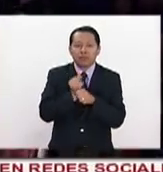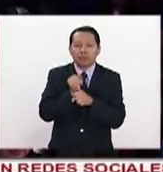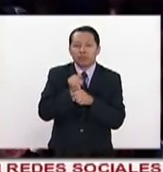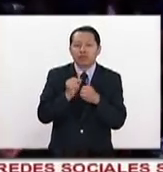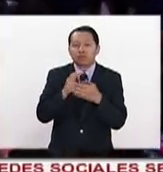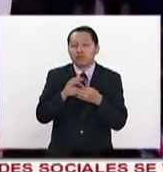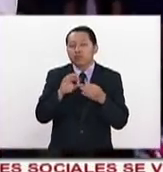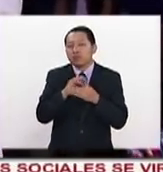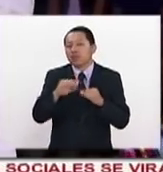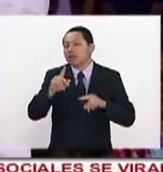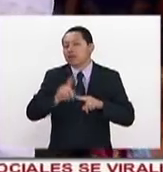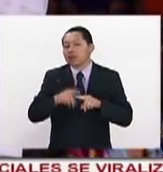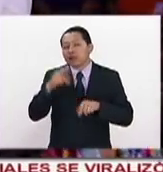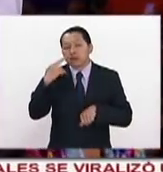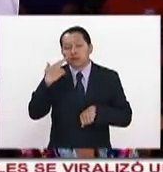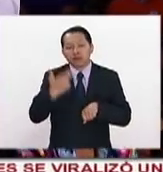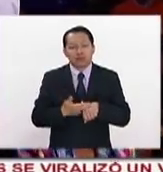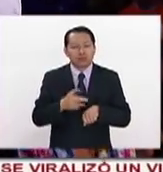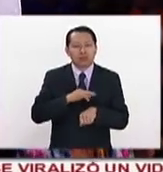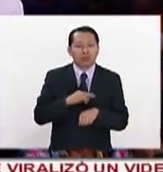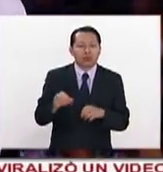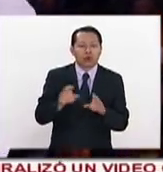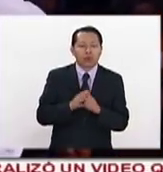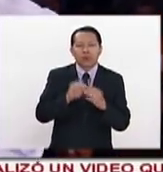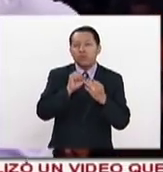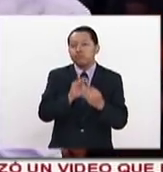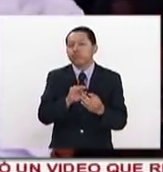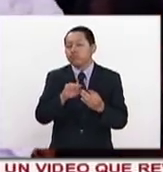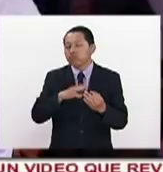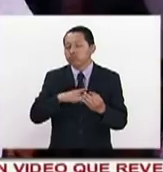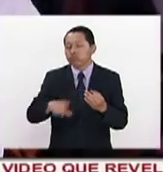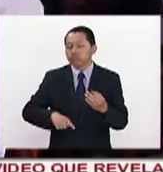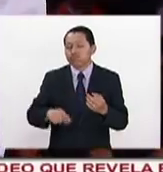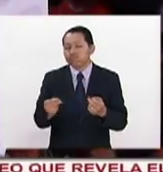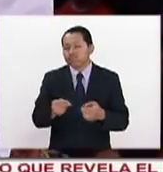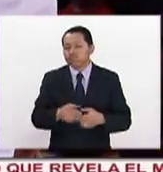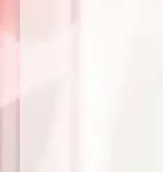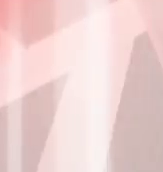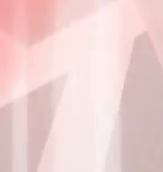a los probables imputados, quienes serán presentados ante la autoridad correspondiente.